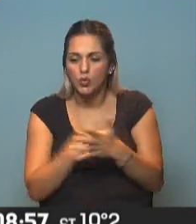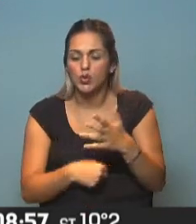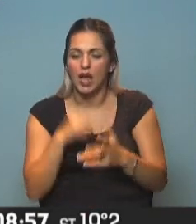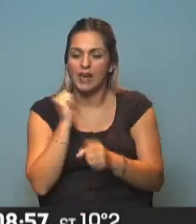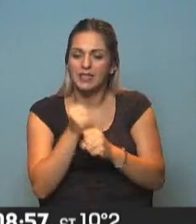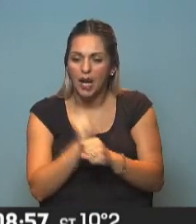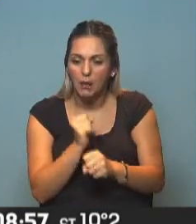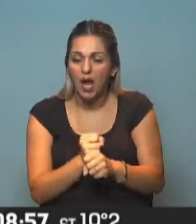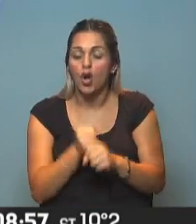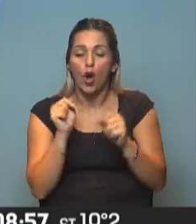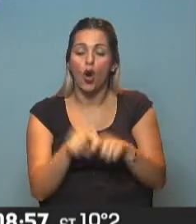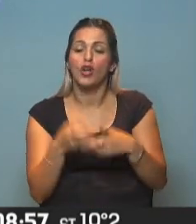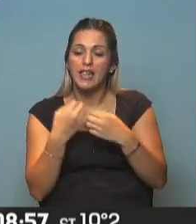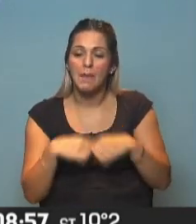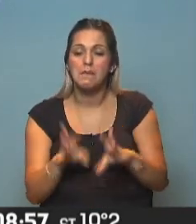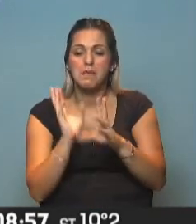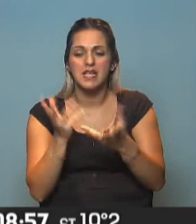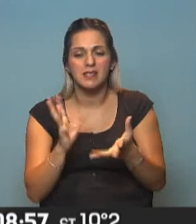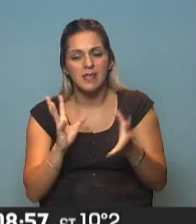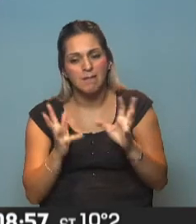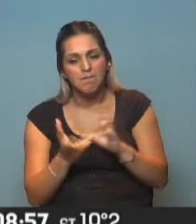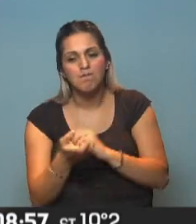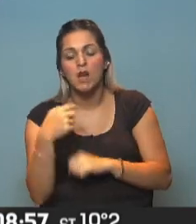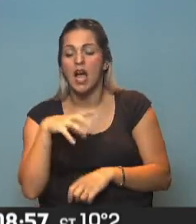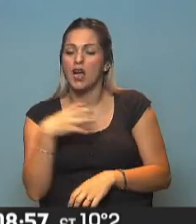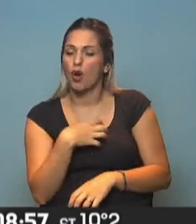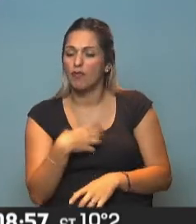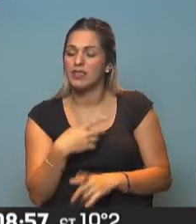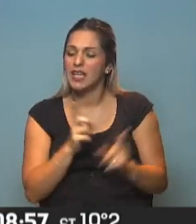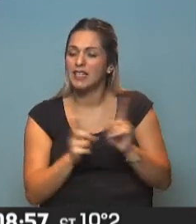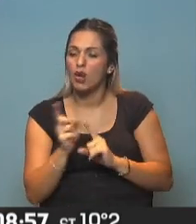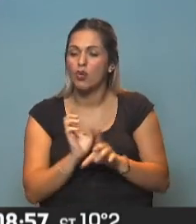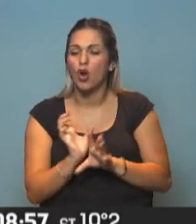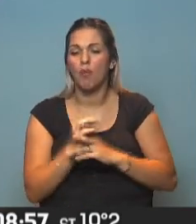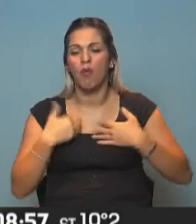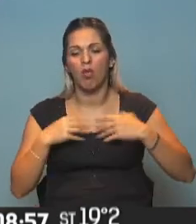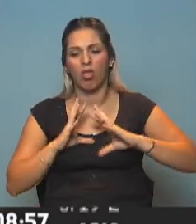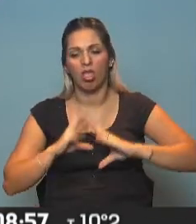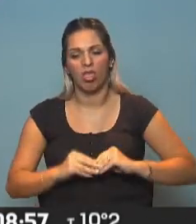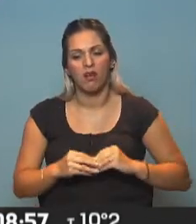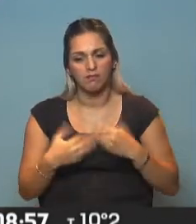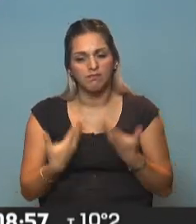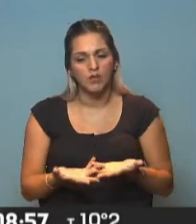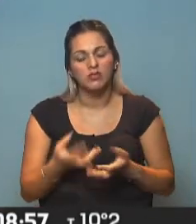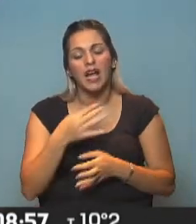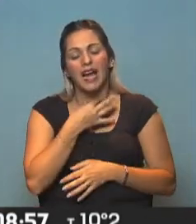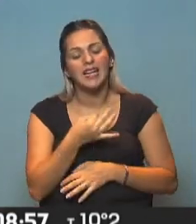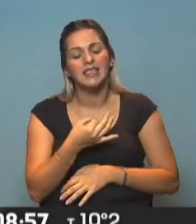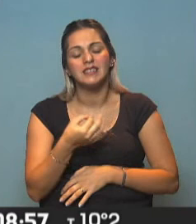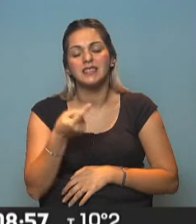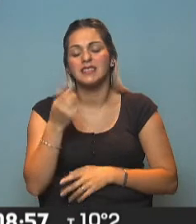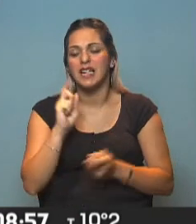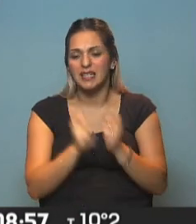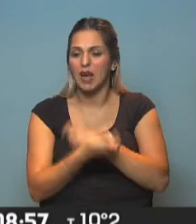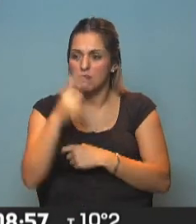hoy empieza a derruirse esa confianza en algunas en algunos sectores que quieren creer que el cambio va a llegar pero